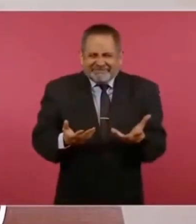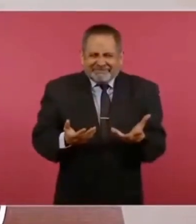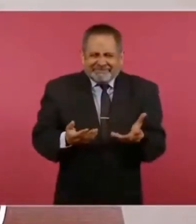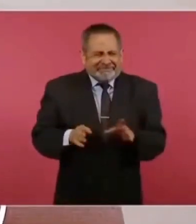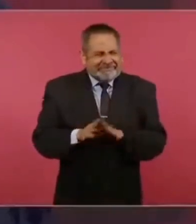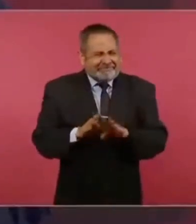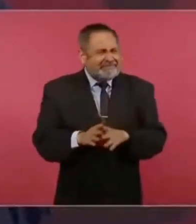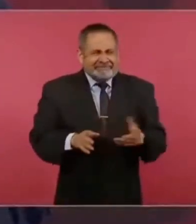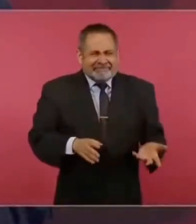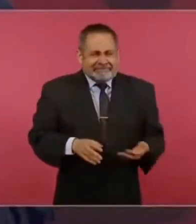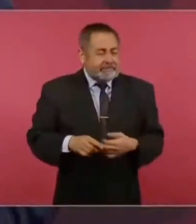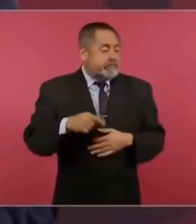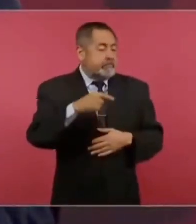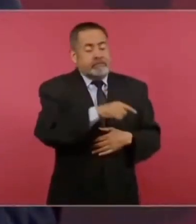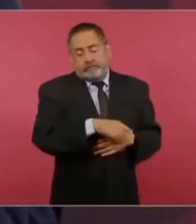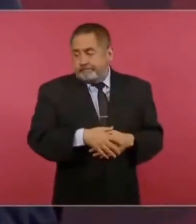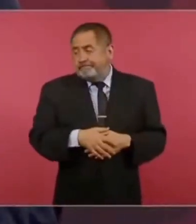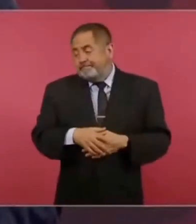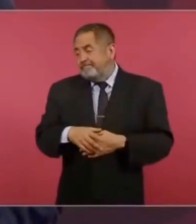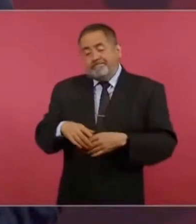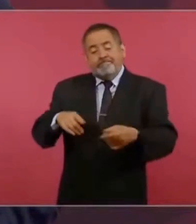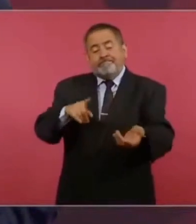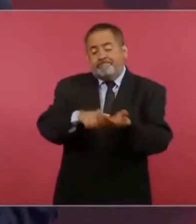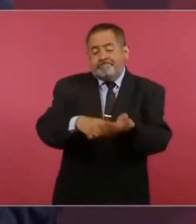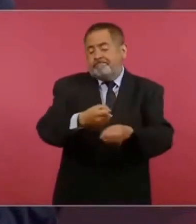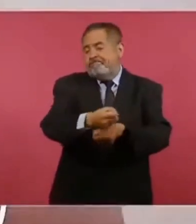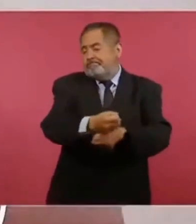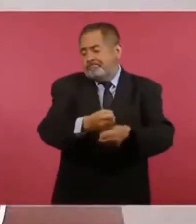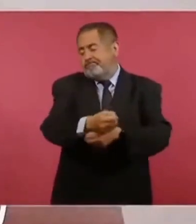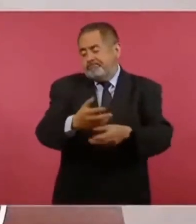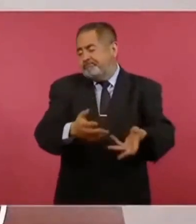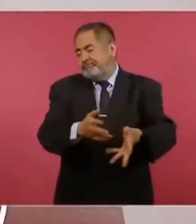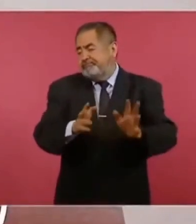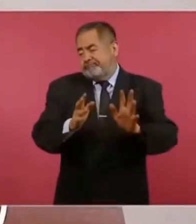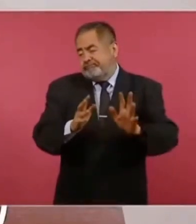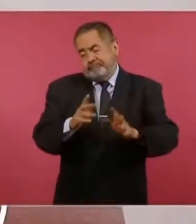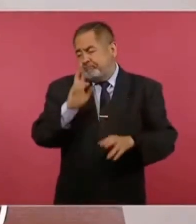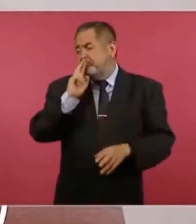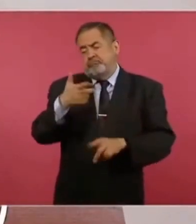alegando de que habían sido torturados, y sí,